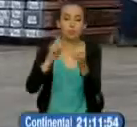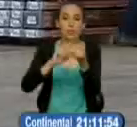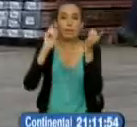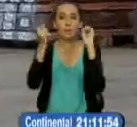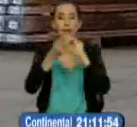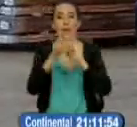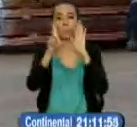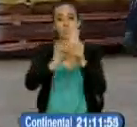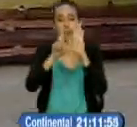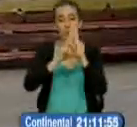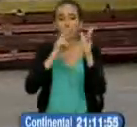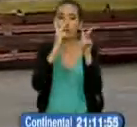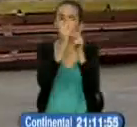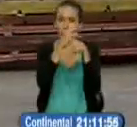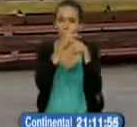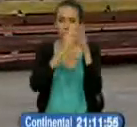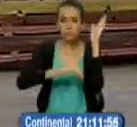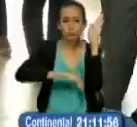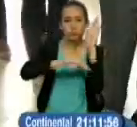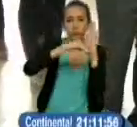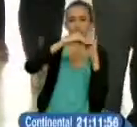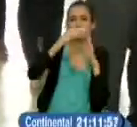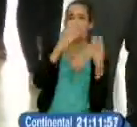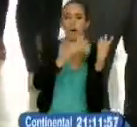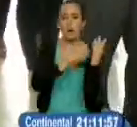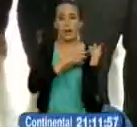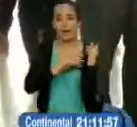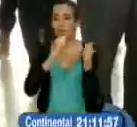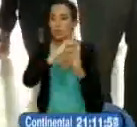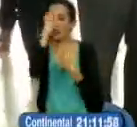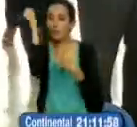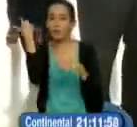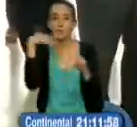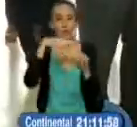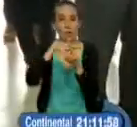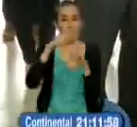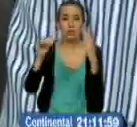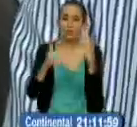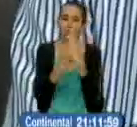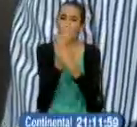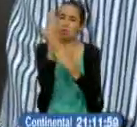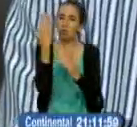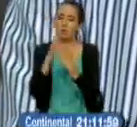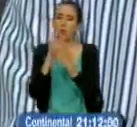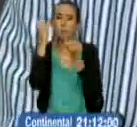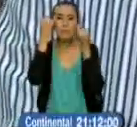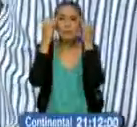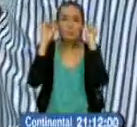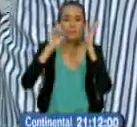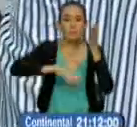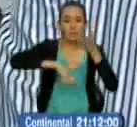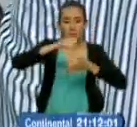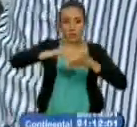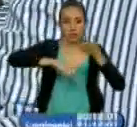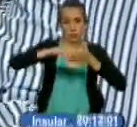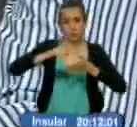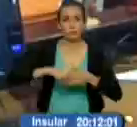permitan incrementar la productividad con la garantía de derechos, la inclusión y nuevas modalidades de contratación entre